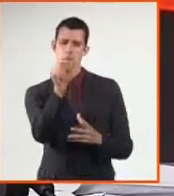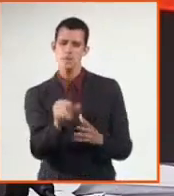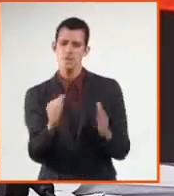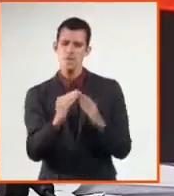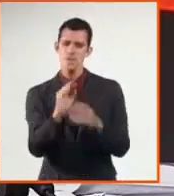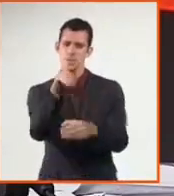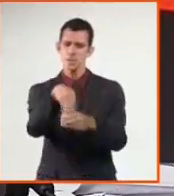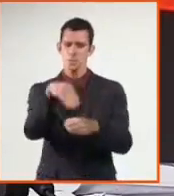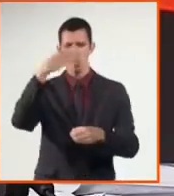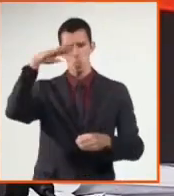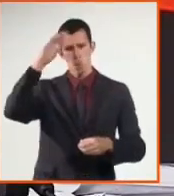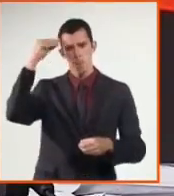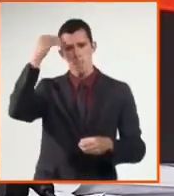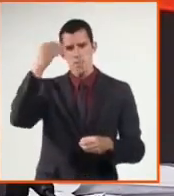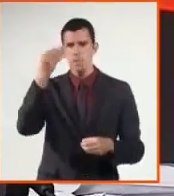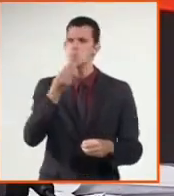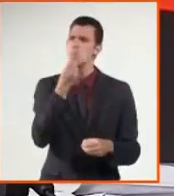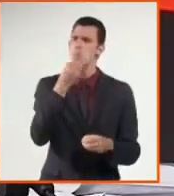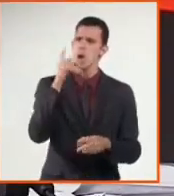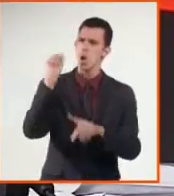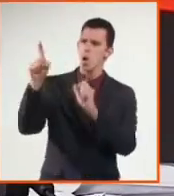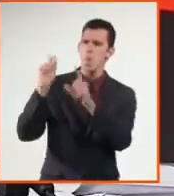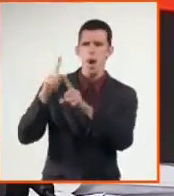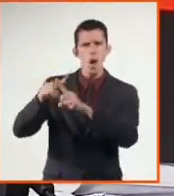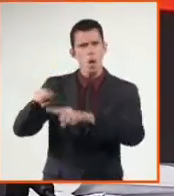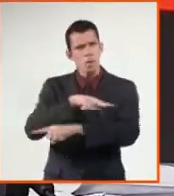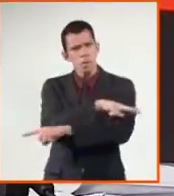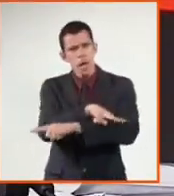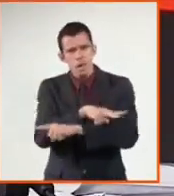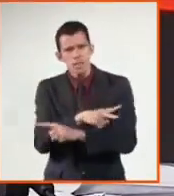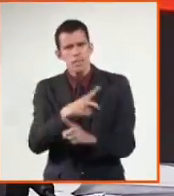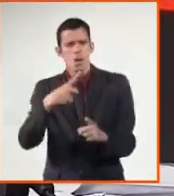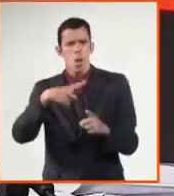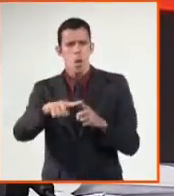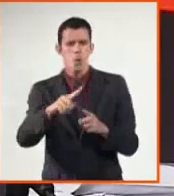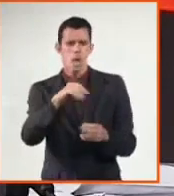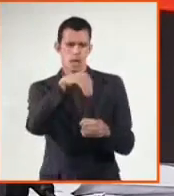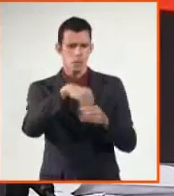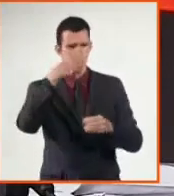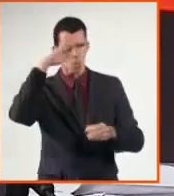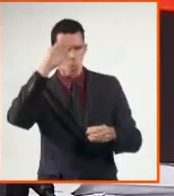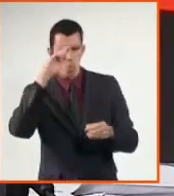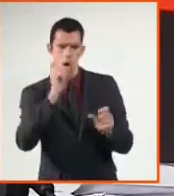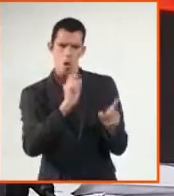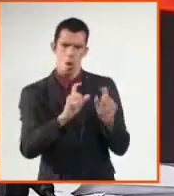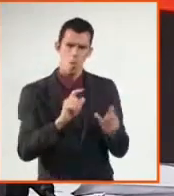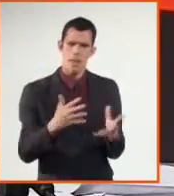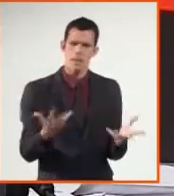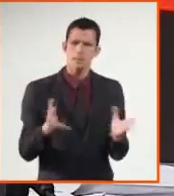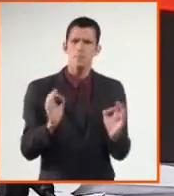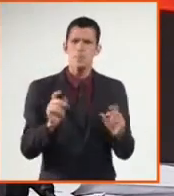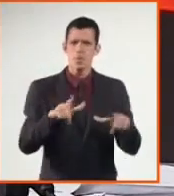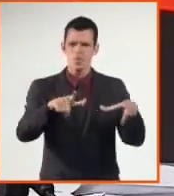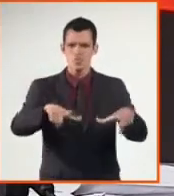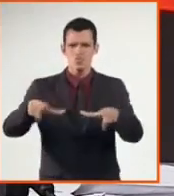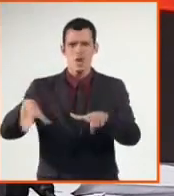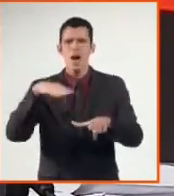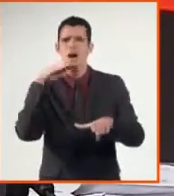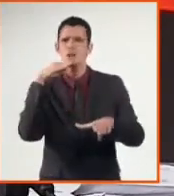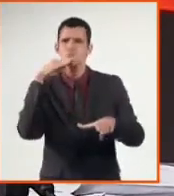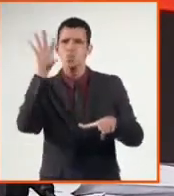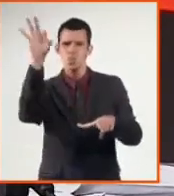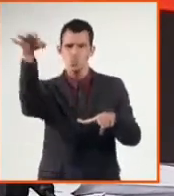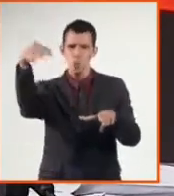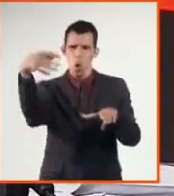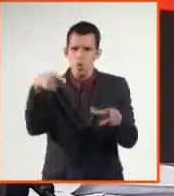general por todos los actores de la sociedad dentro de estos incentivos que hoy se trabajan se incluyen temas relacionados